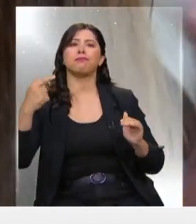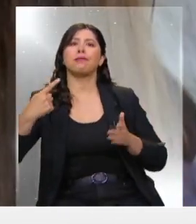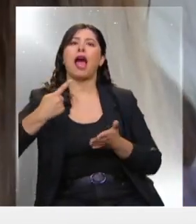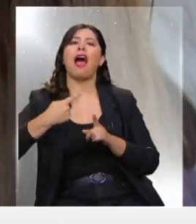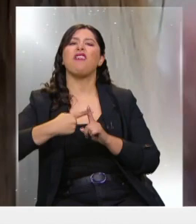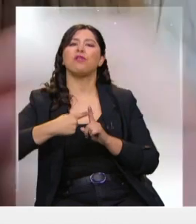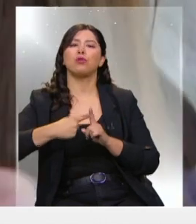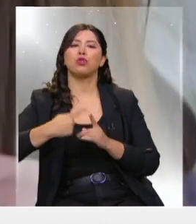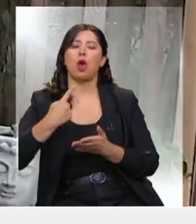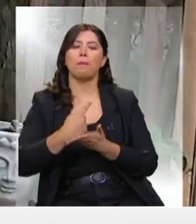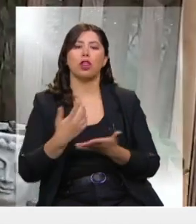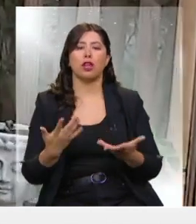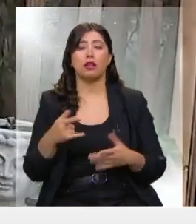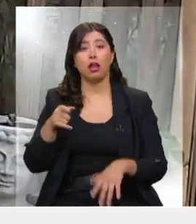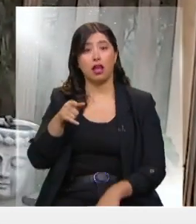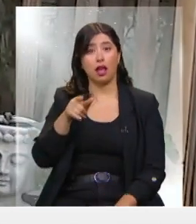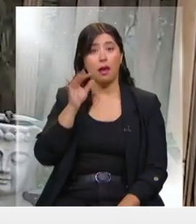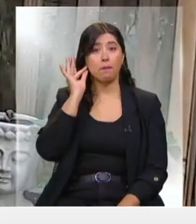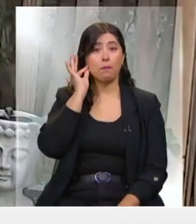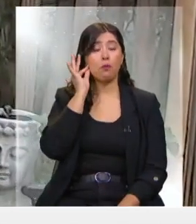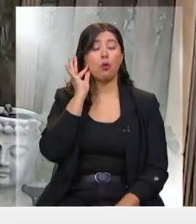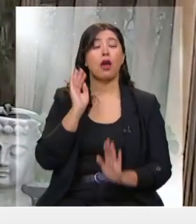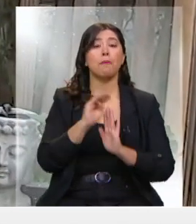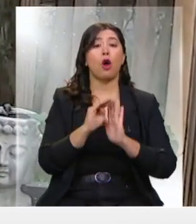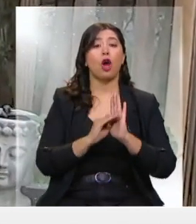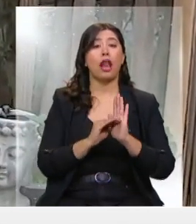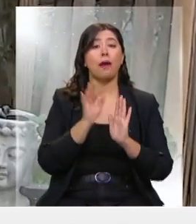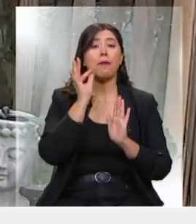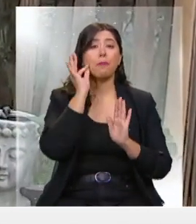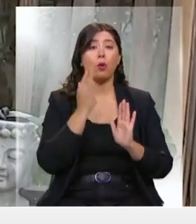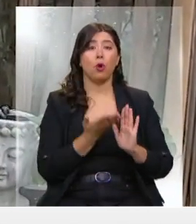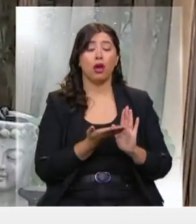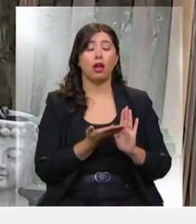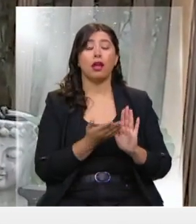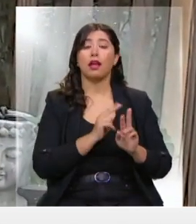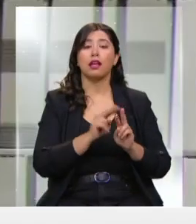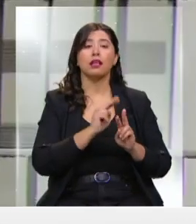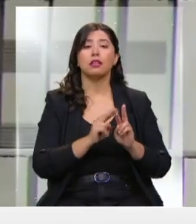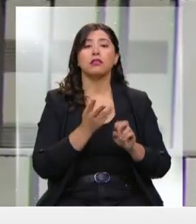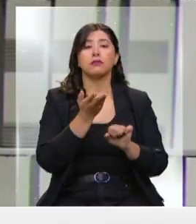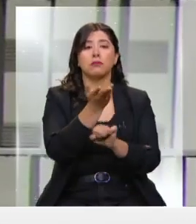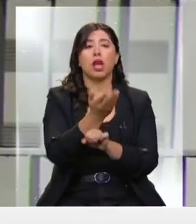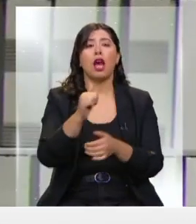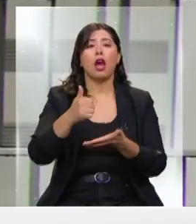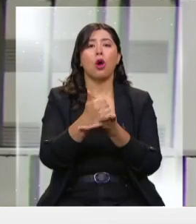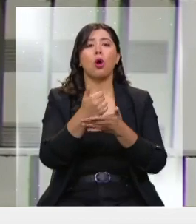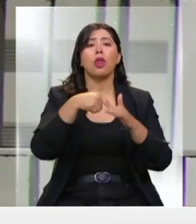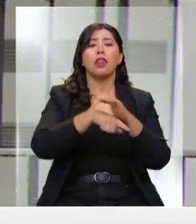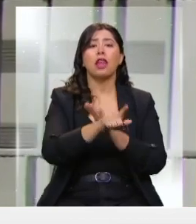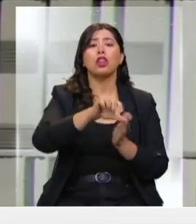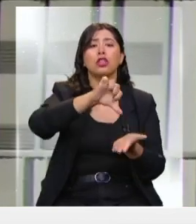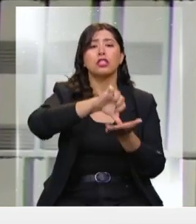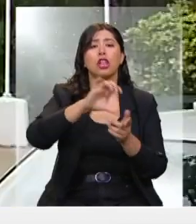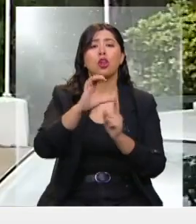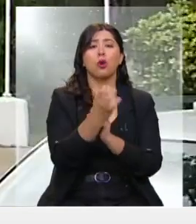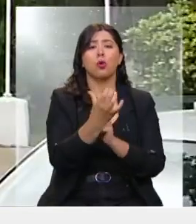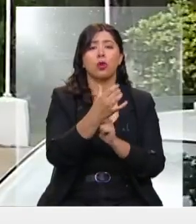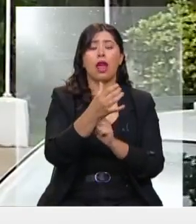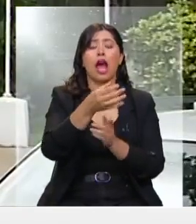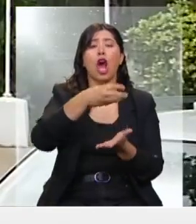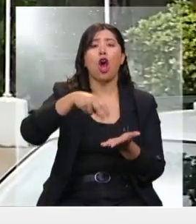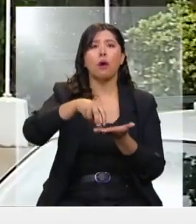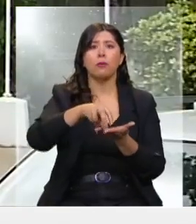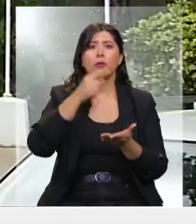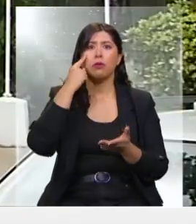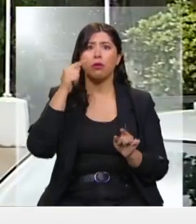en el programa de la mujer. Llegó hasta el alcalde para solicitar ayuda sobre un caso de abuso al interior del centro cultural de la comuna, sin